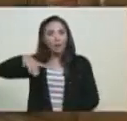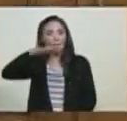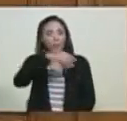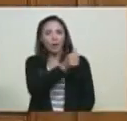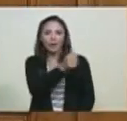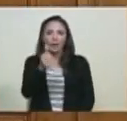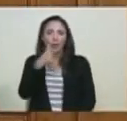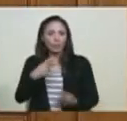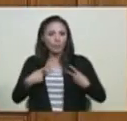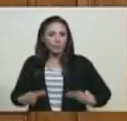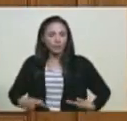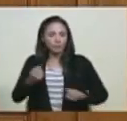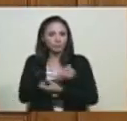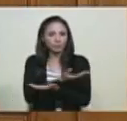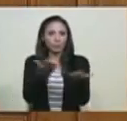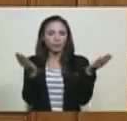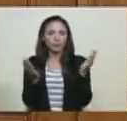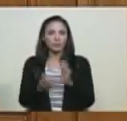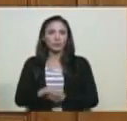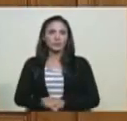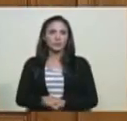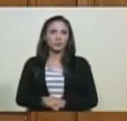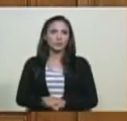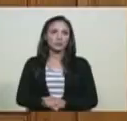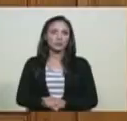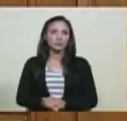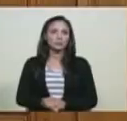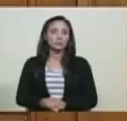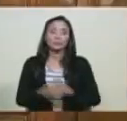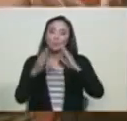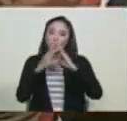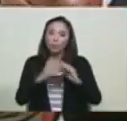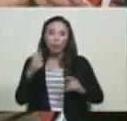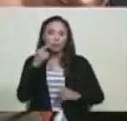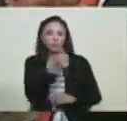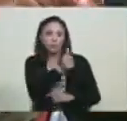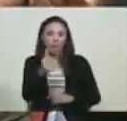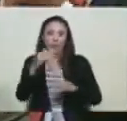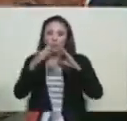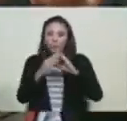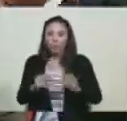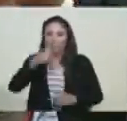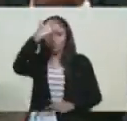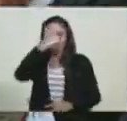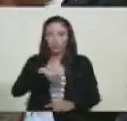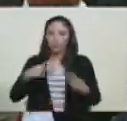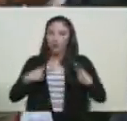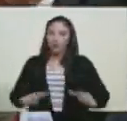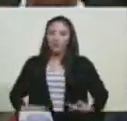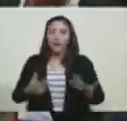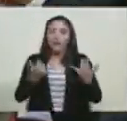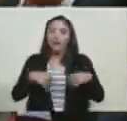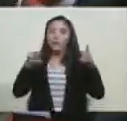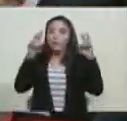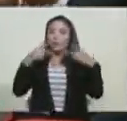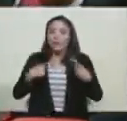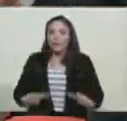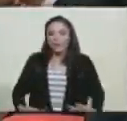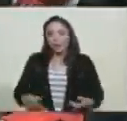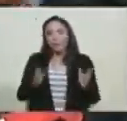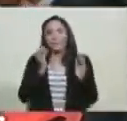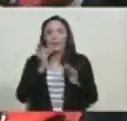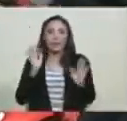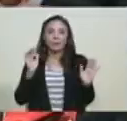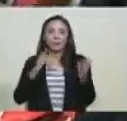uno de ustedes, queridos compatriotas. Y todo lo que me quede de esta vida nueva,